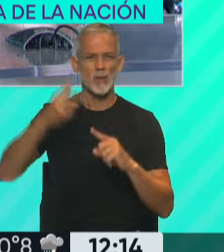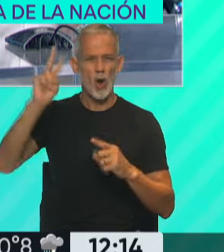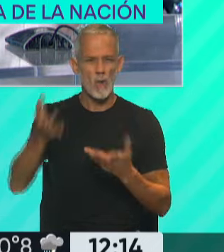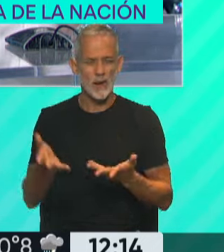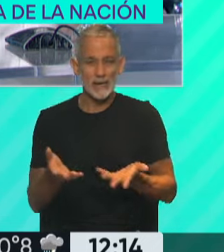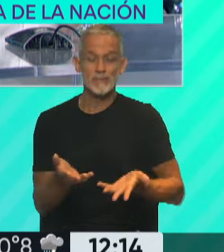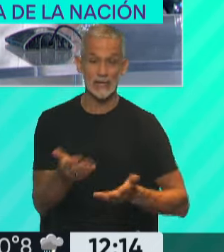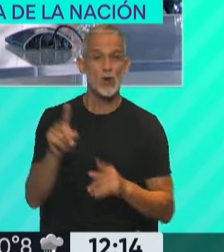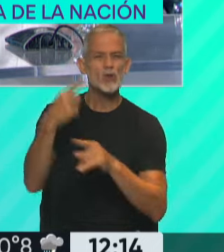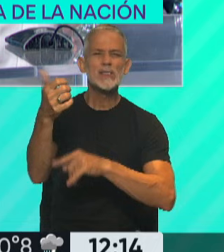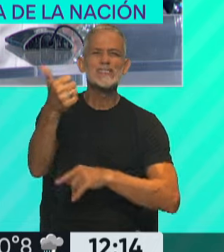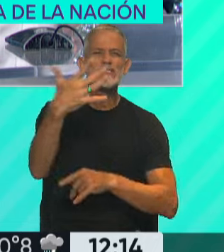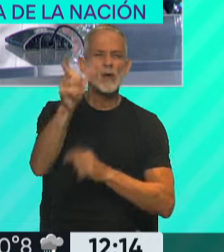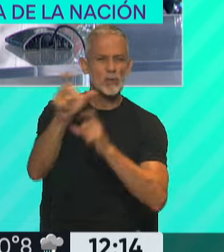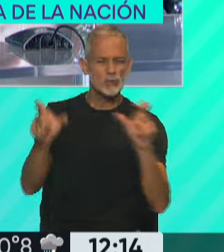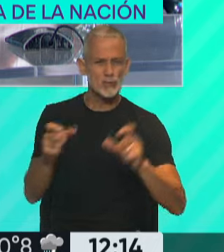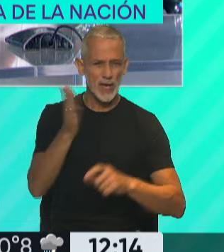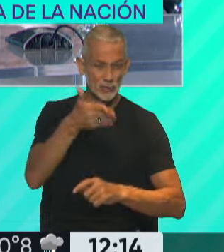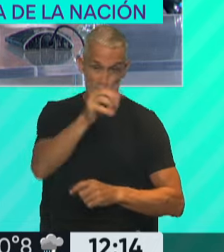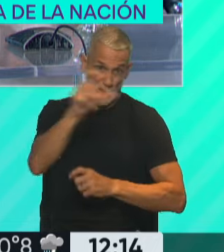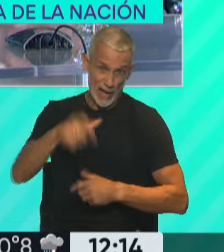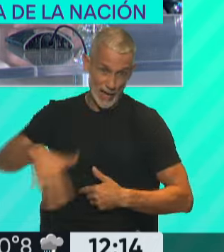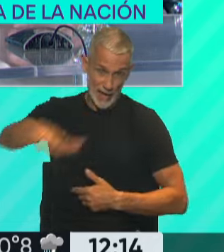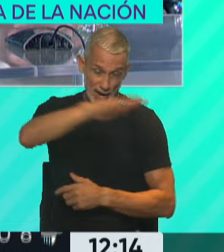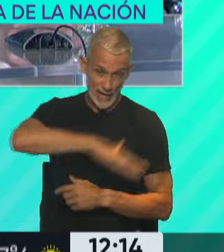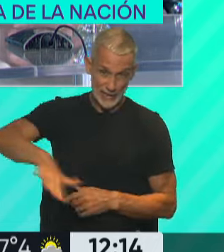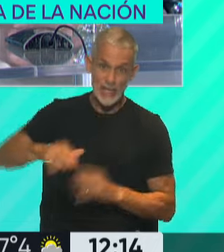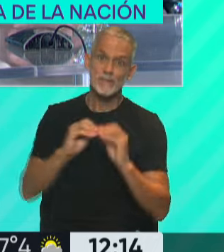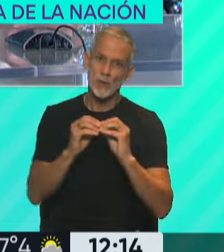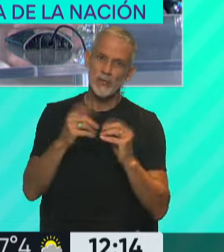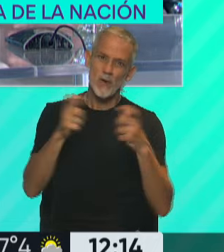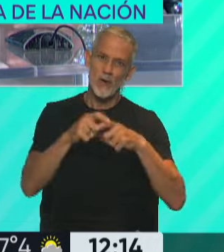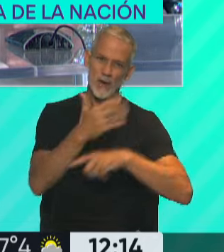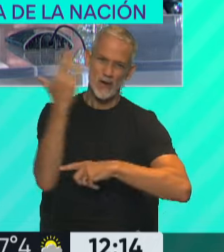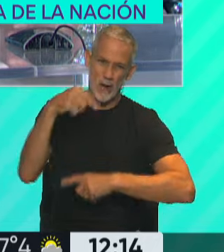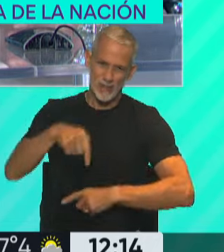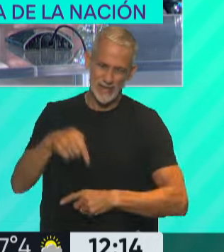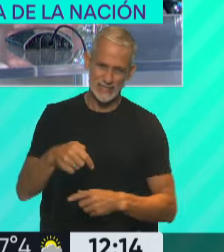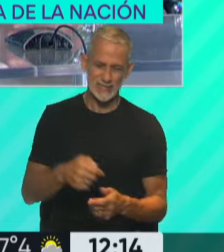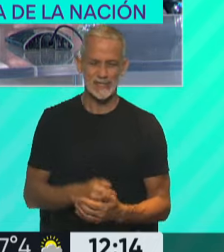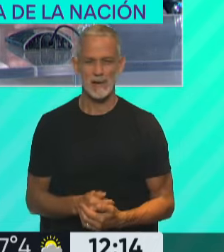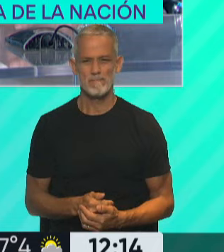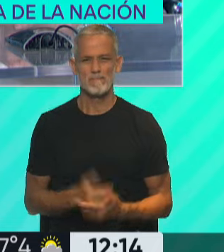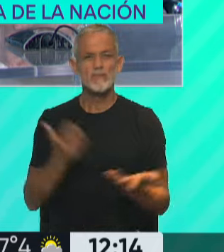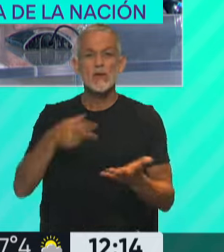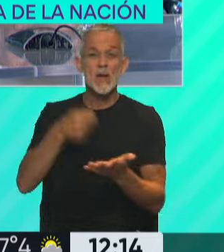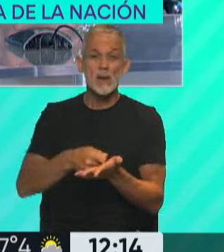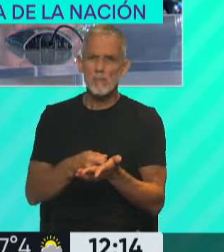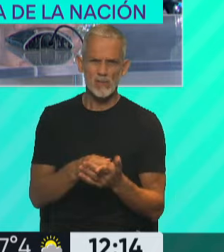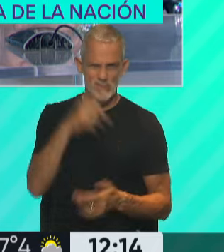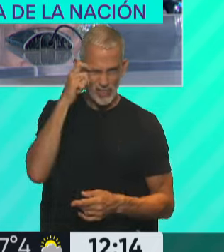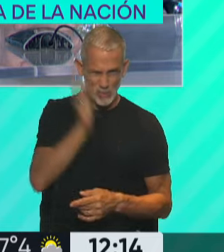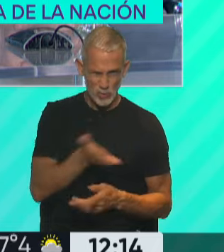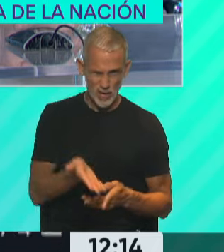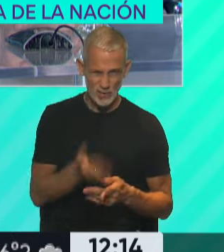el 65% restante, que es motivo de esta audiencia en particular, no paga ni el 10%,